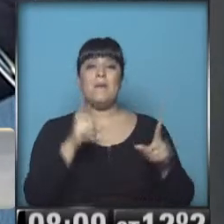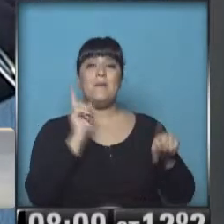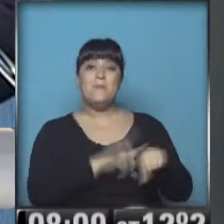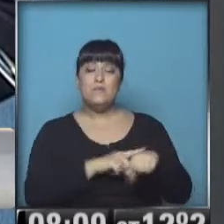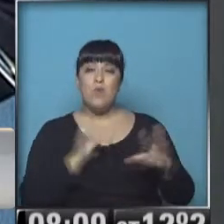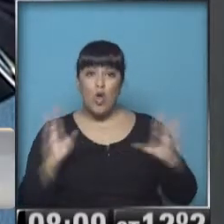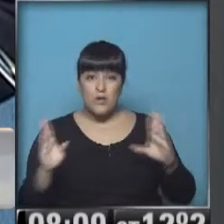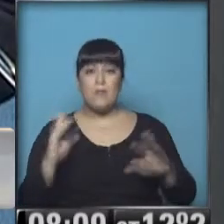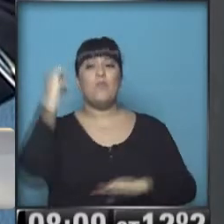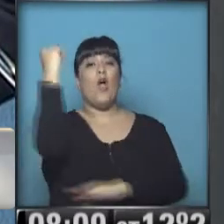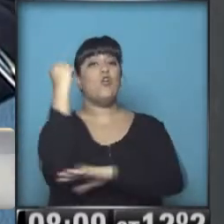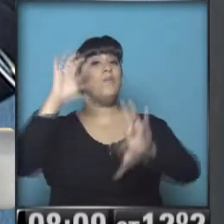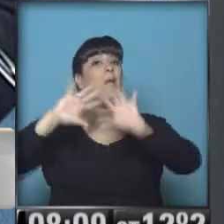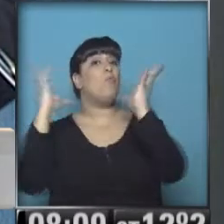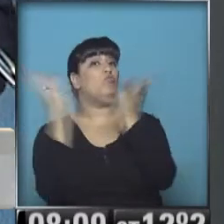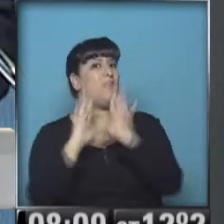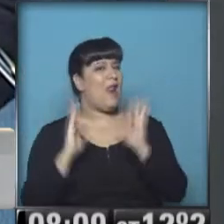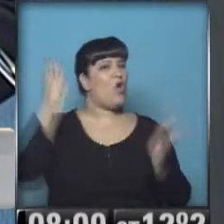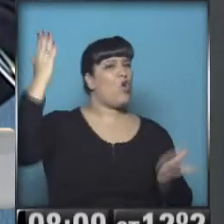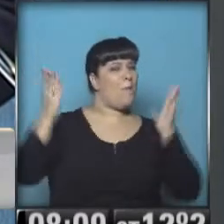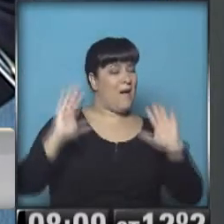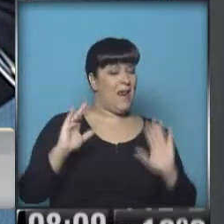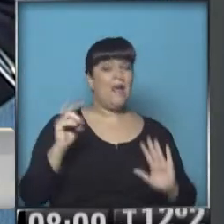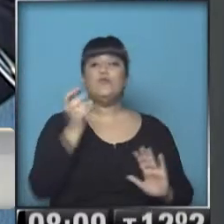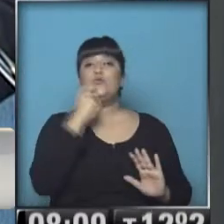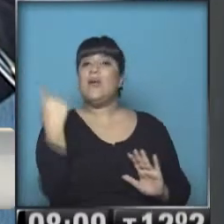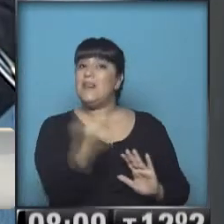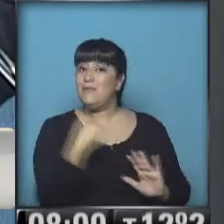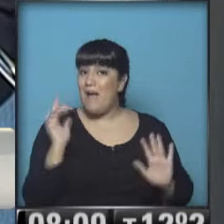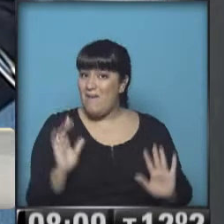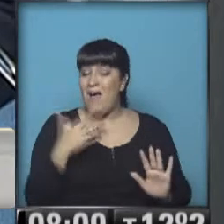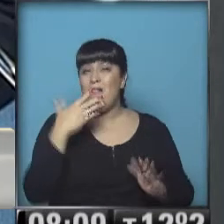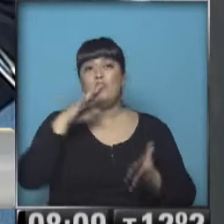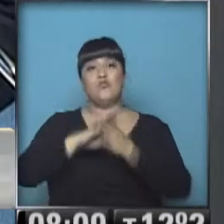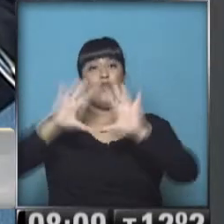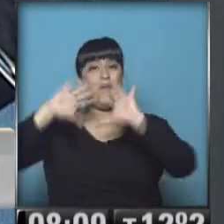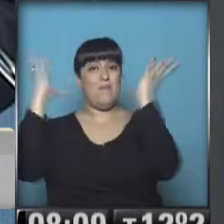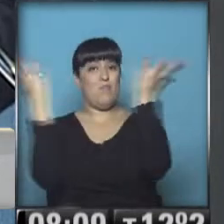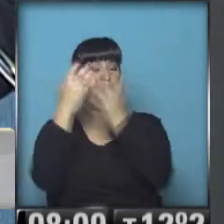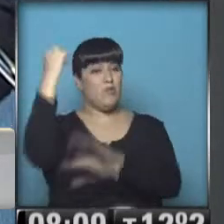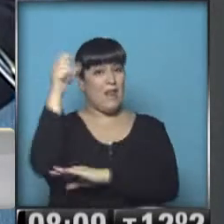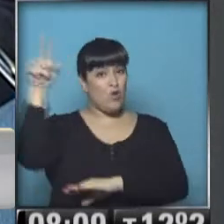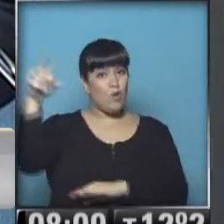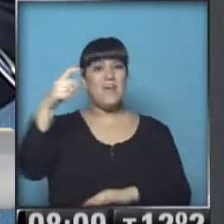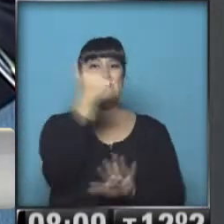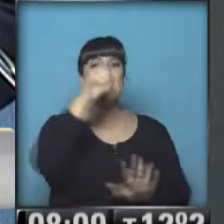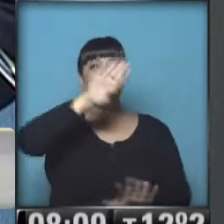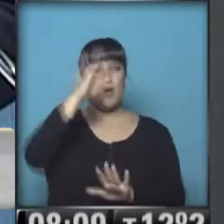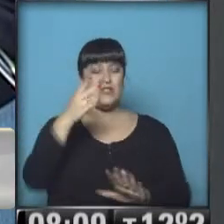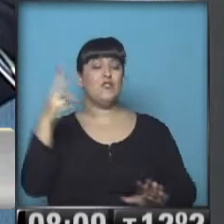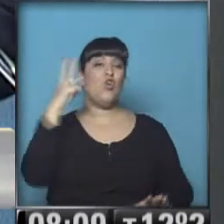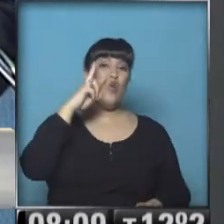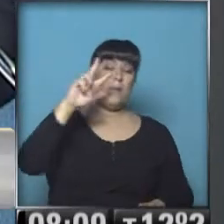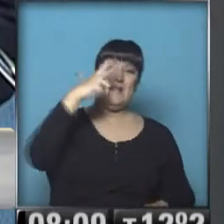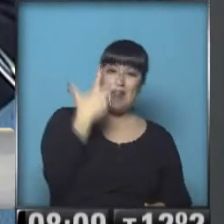al desenvolvimiento de la economía mundial si usted advierte la economía mundial crecía más del 5 por ciento en el período 2003-2007